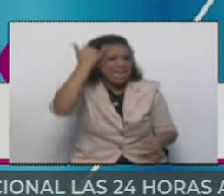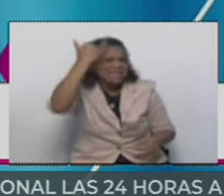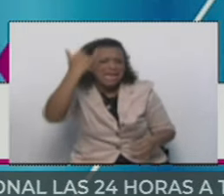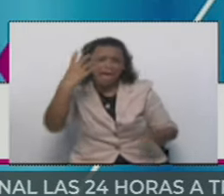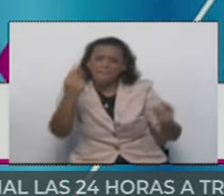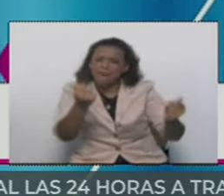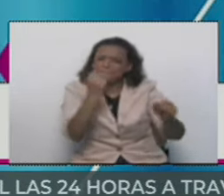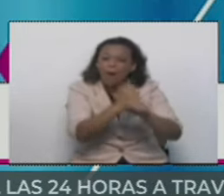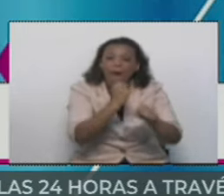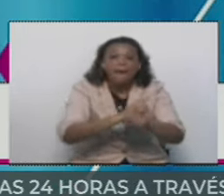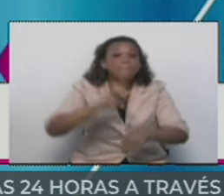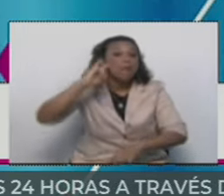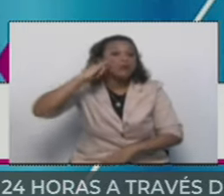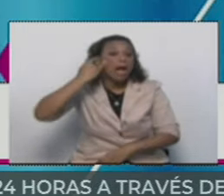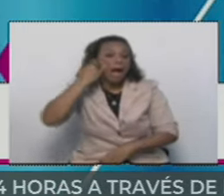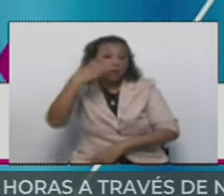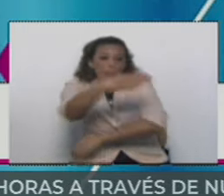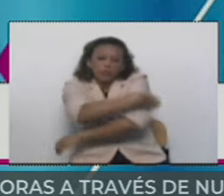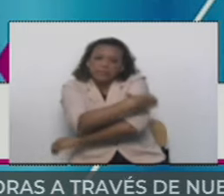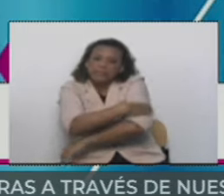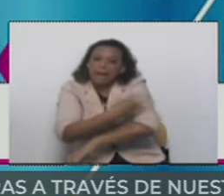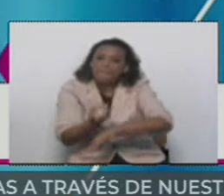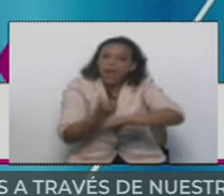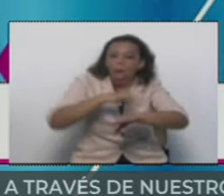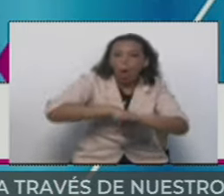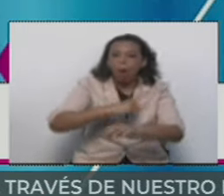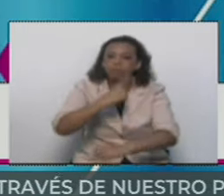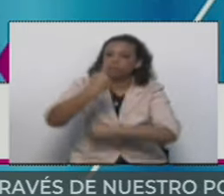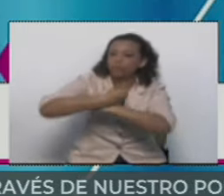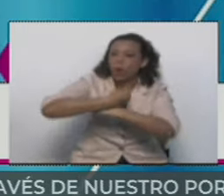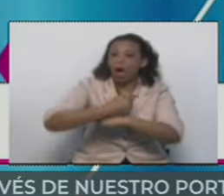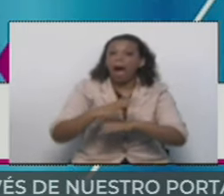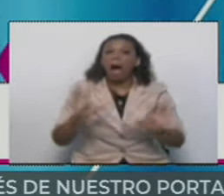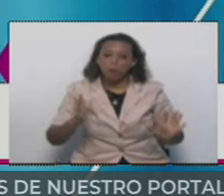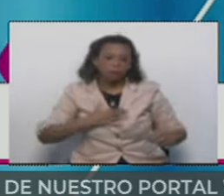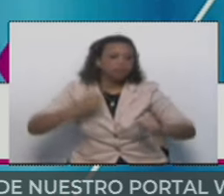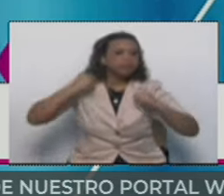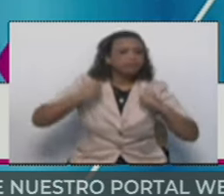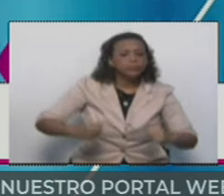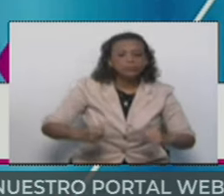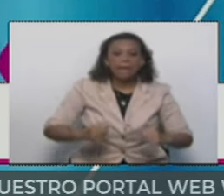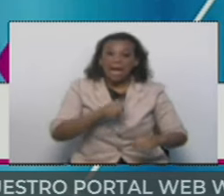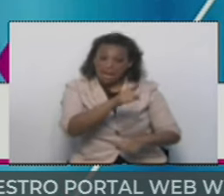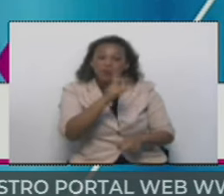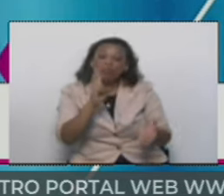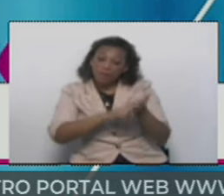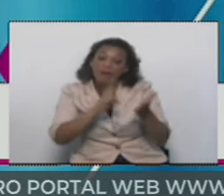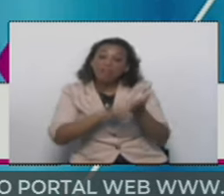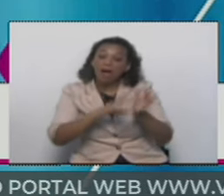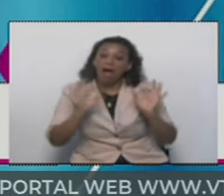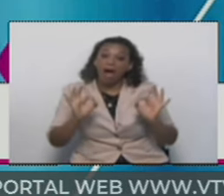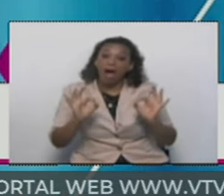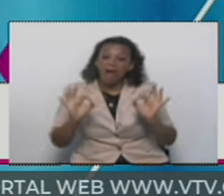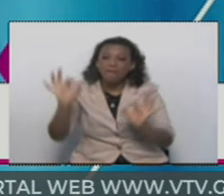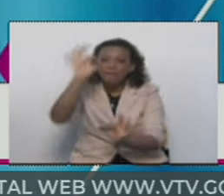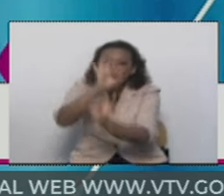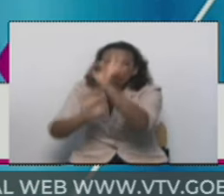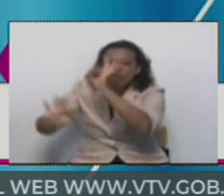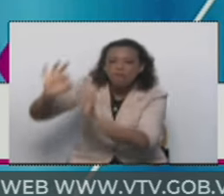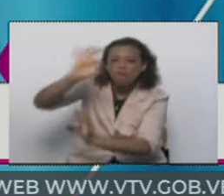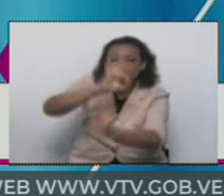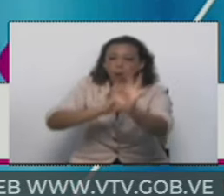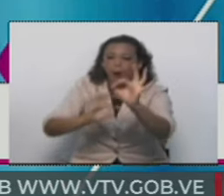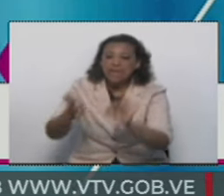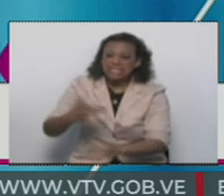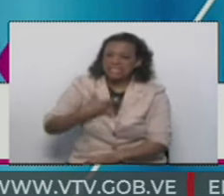por si el fascismo se atreve o el terrorismo. Este es el verdadero enjambre, Sirita.